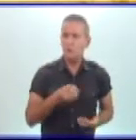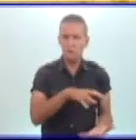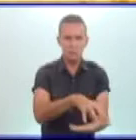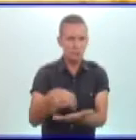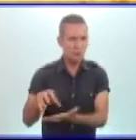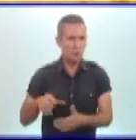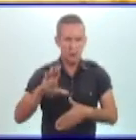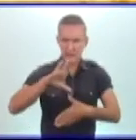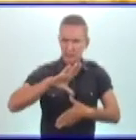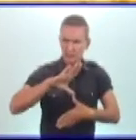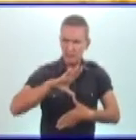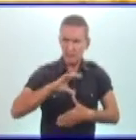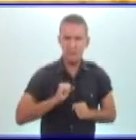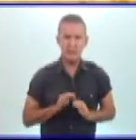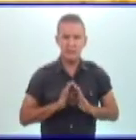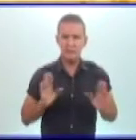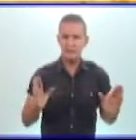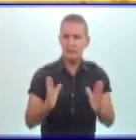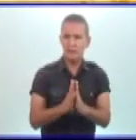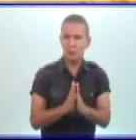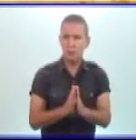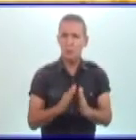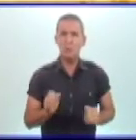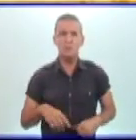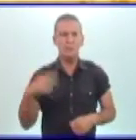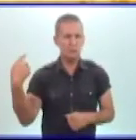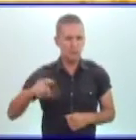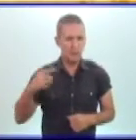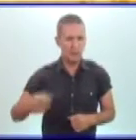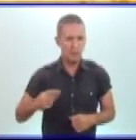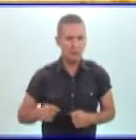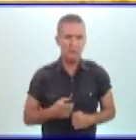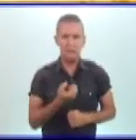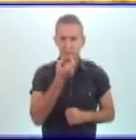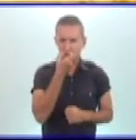se completó la colonización en África y Asia.